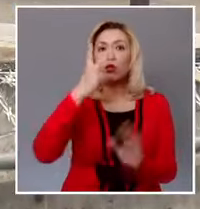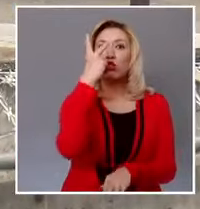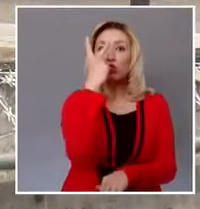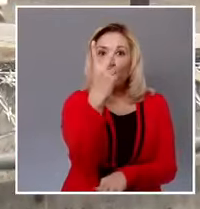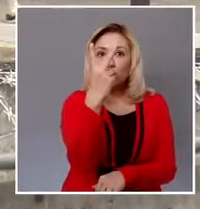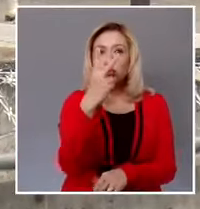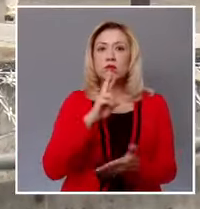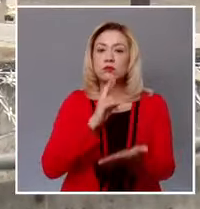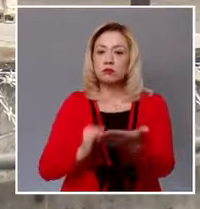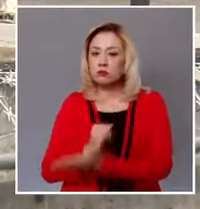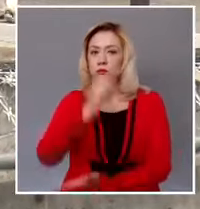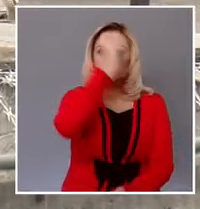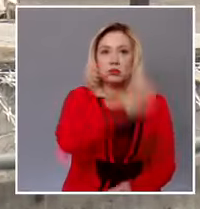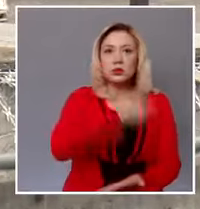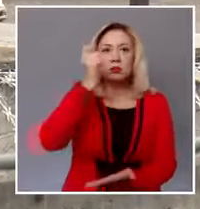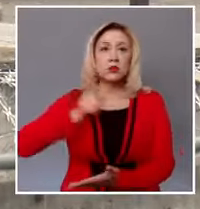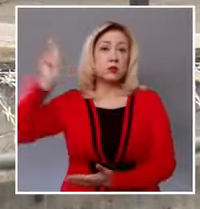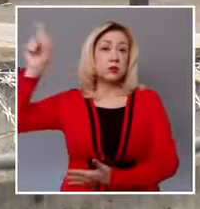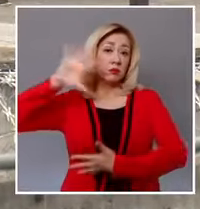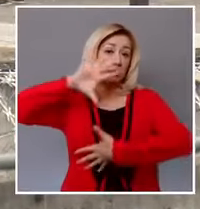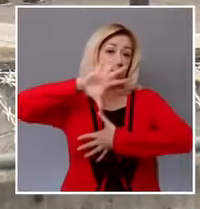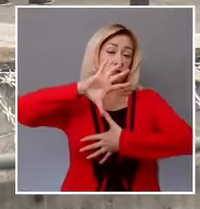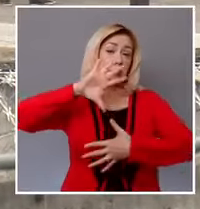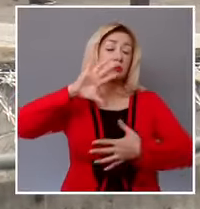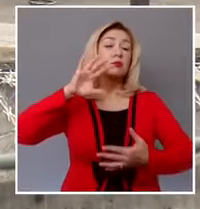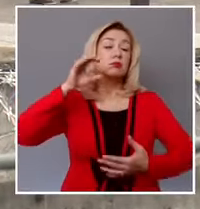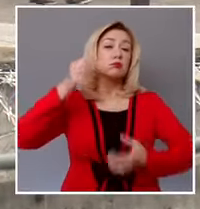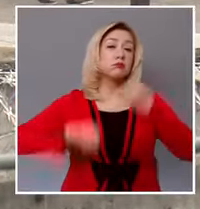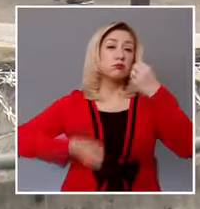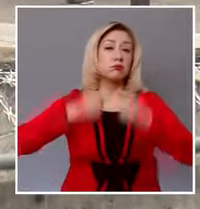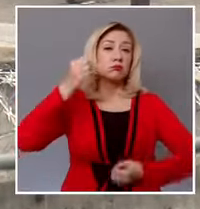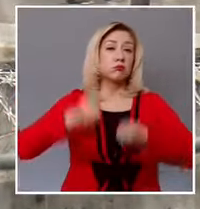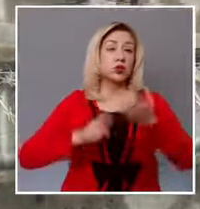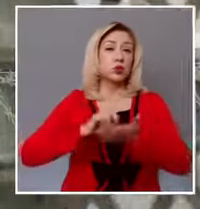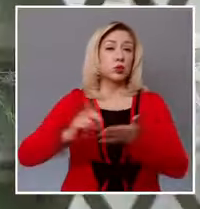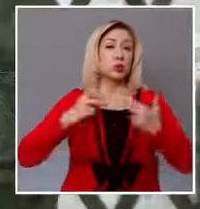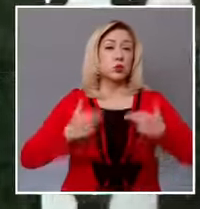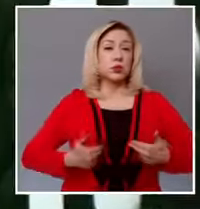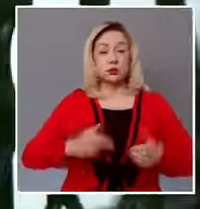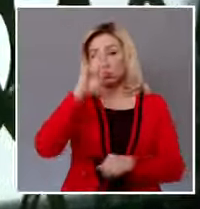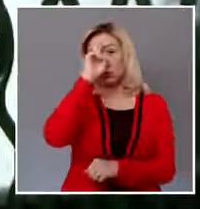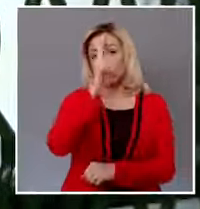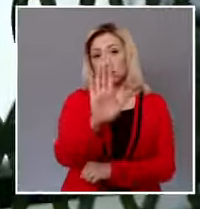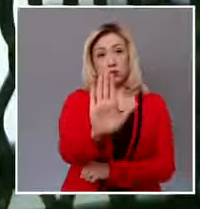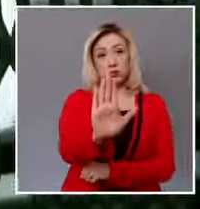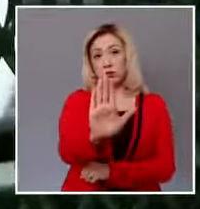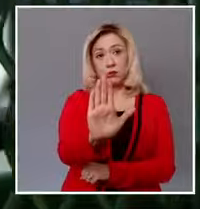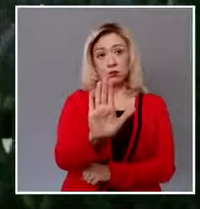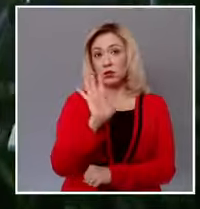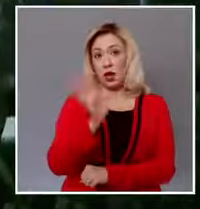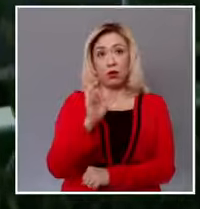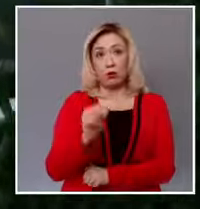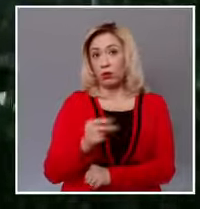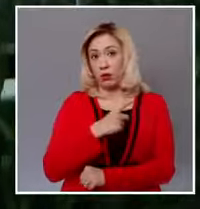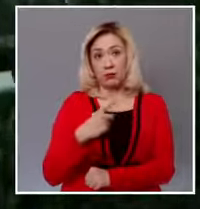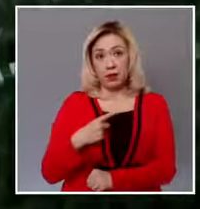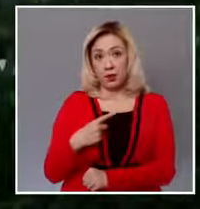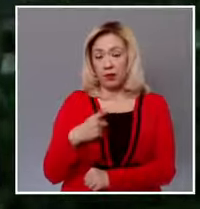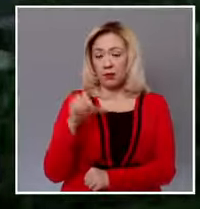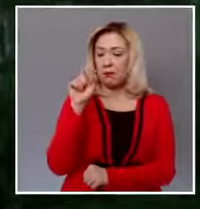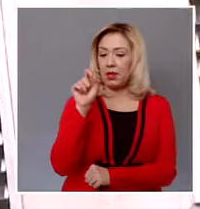Derechos Humanos que declaró inconvencional la prisión preventiva, pues se mantiene vigente la jurisprudencia